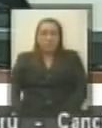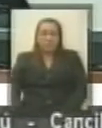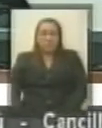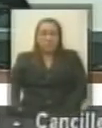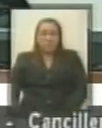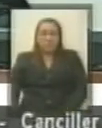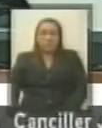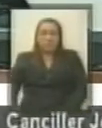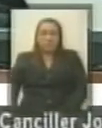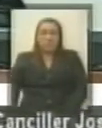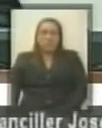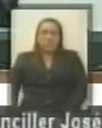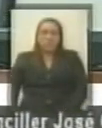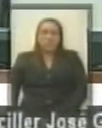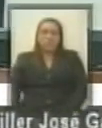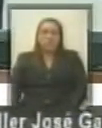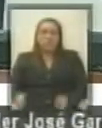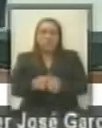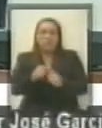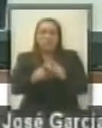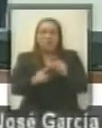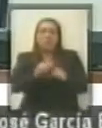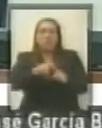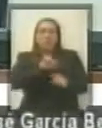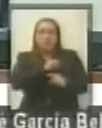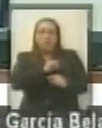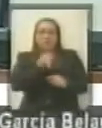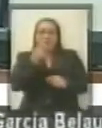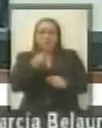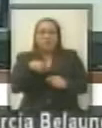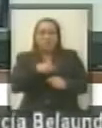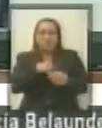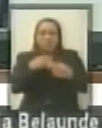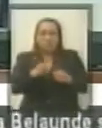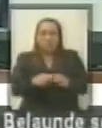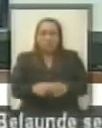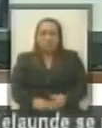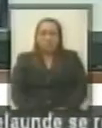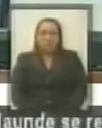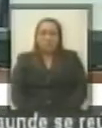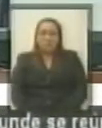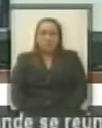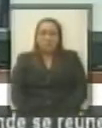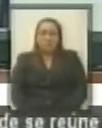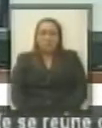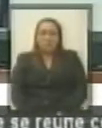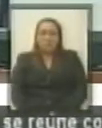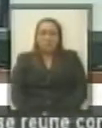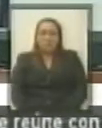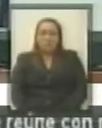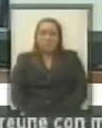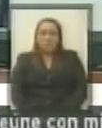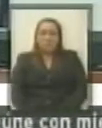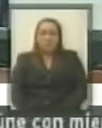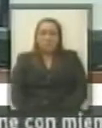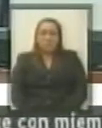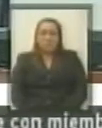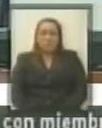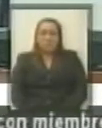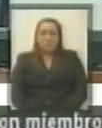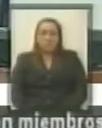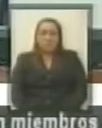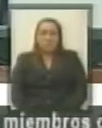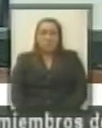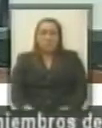consejos directivos de los organismos reguladores. Para eso nos hemos permitido traer unas presentaciones que rogaría